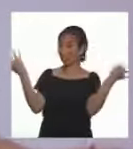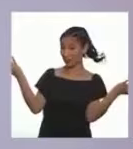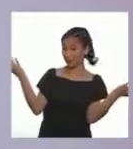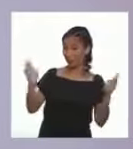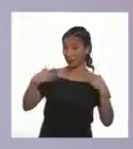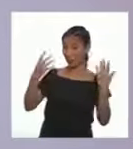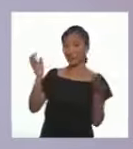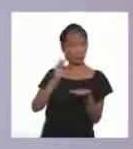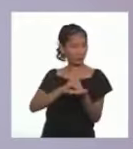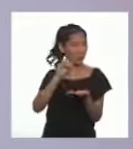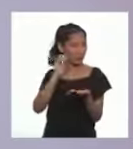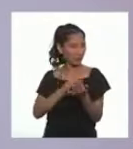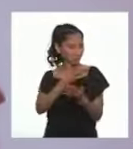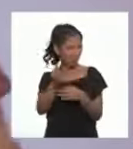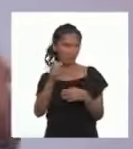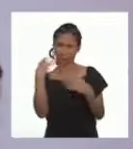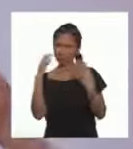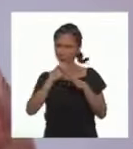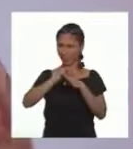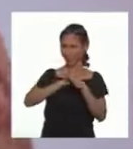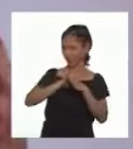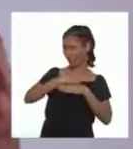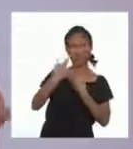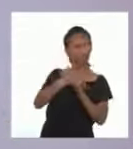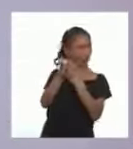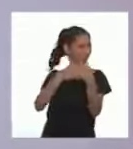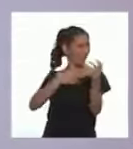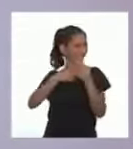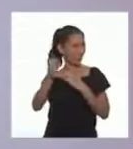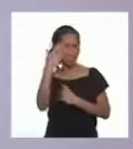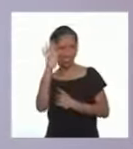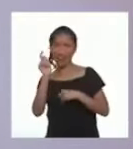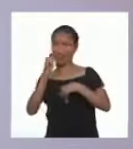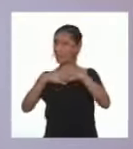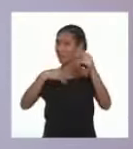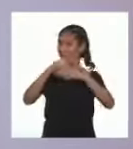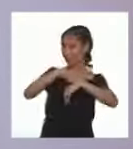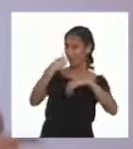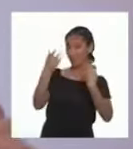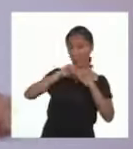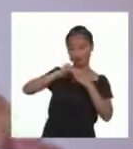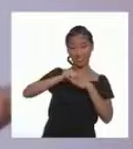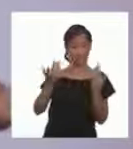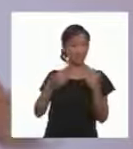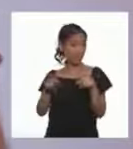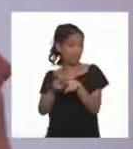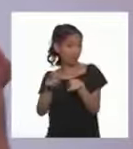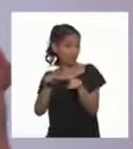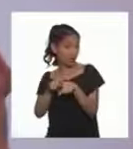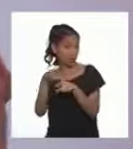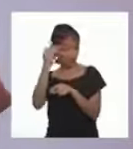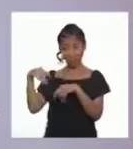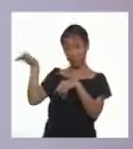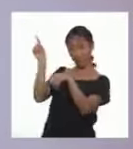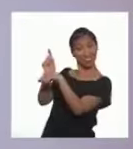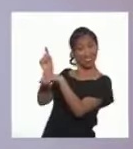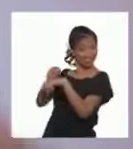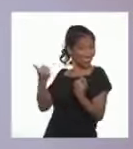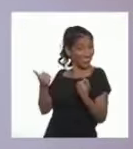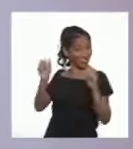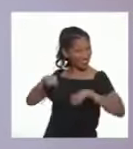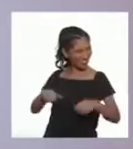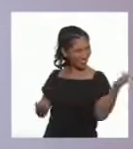Pueden repetir las respiraciones varias veces, las veces que deseen. También las pueden enseñar a los adultos en casa. ¿Qué les parece?